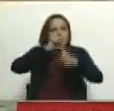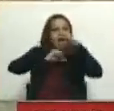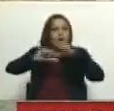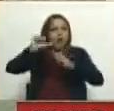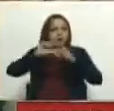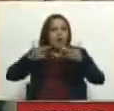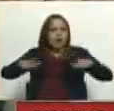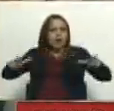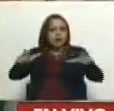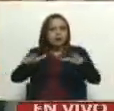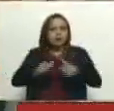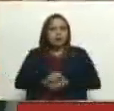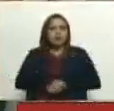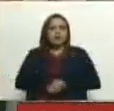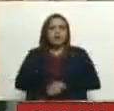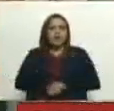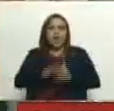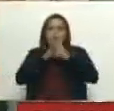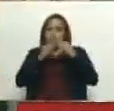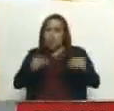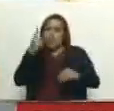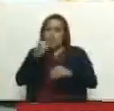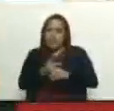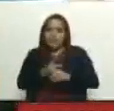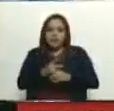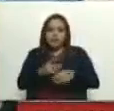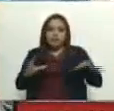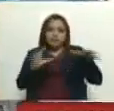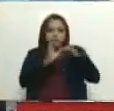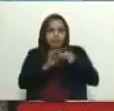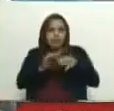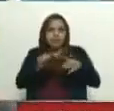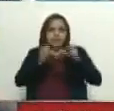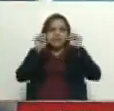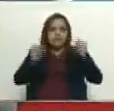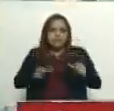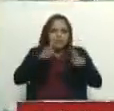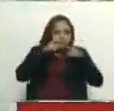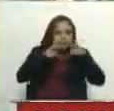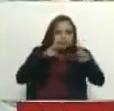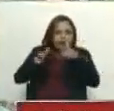Todo lo que tiene que ver con el sistema de monitoreo, que en alguna oportunidad existió.